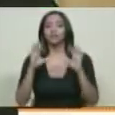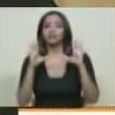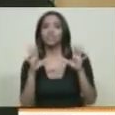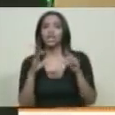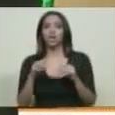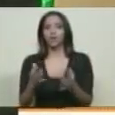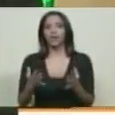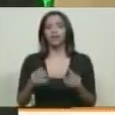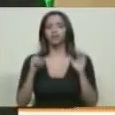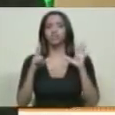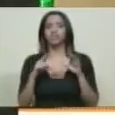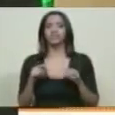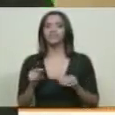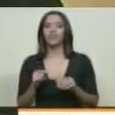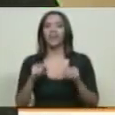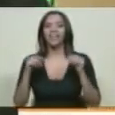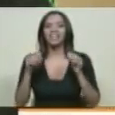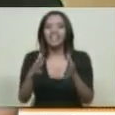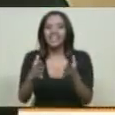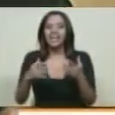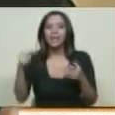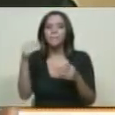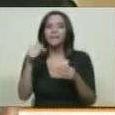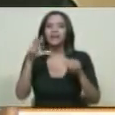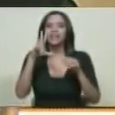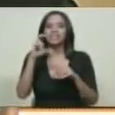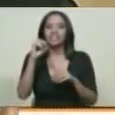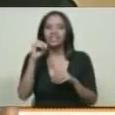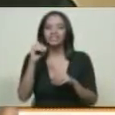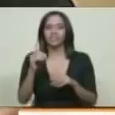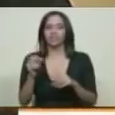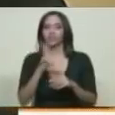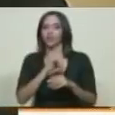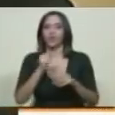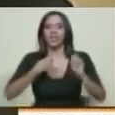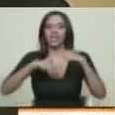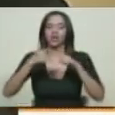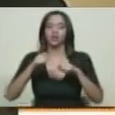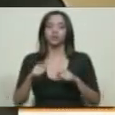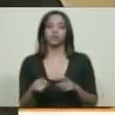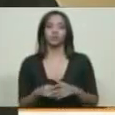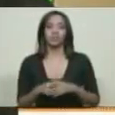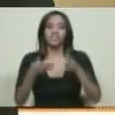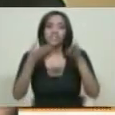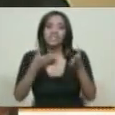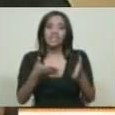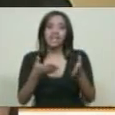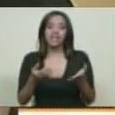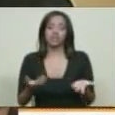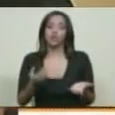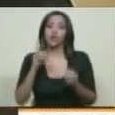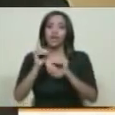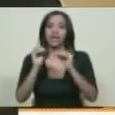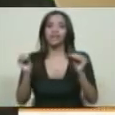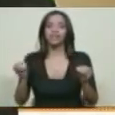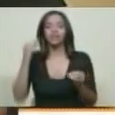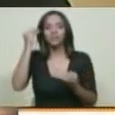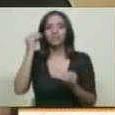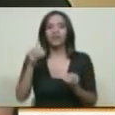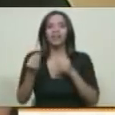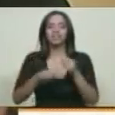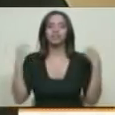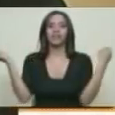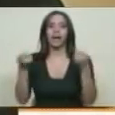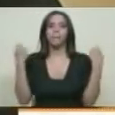7. No, aquí el que no gana menos de un 30 no es negocio. Y eso también no es que hay que denunciarlo. Yo creo que hay que hacer una campaña. Es